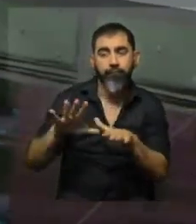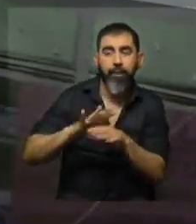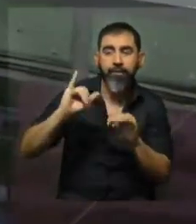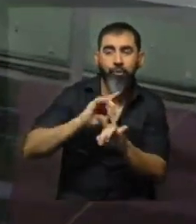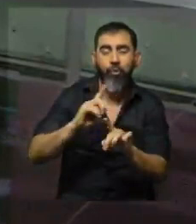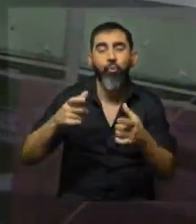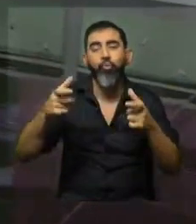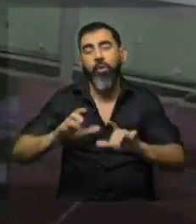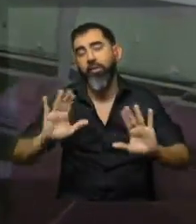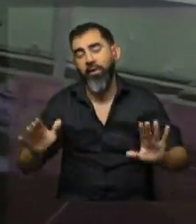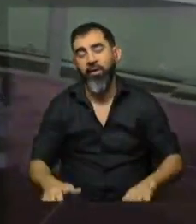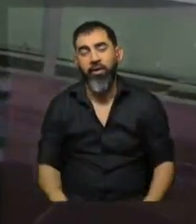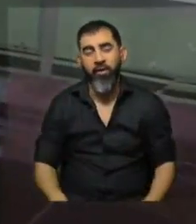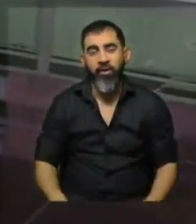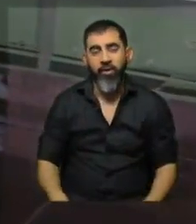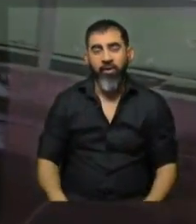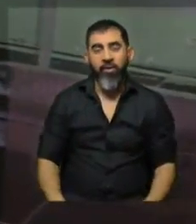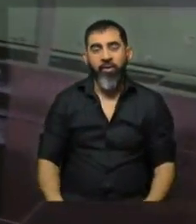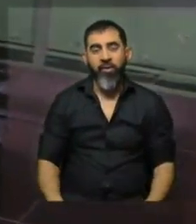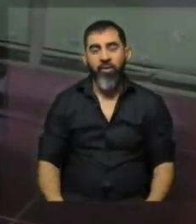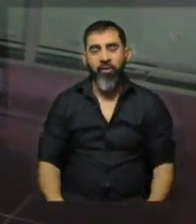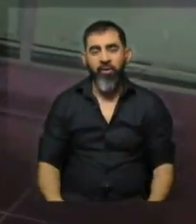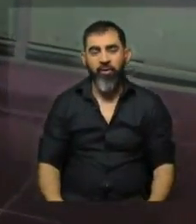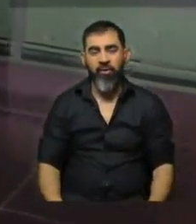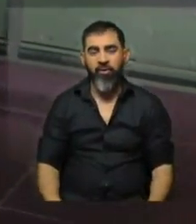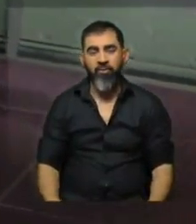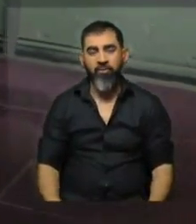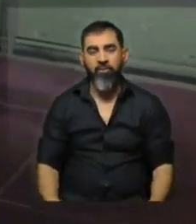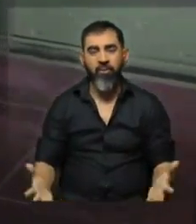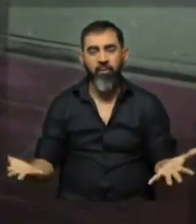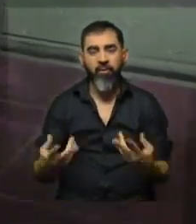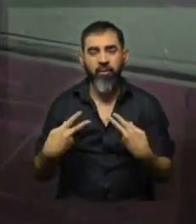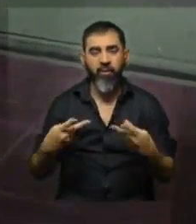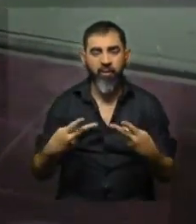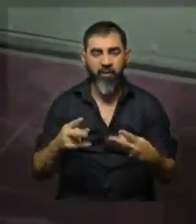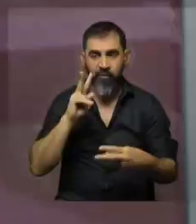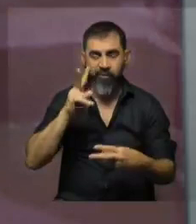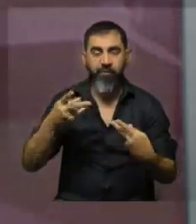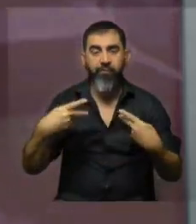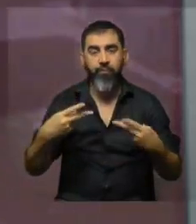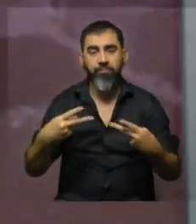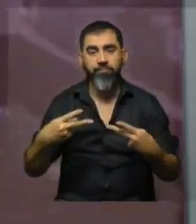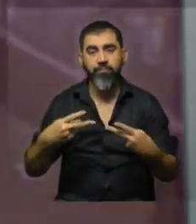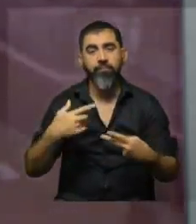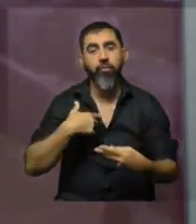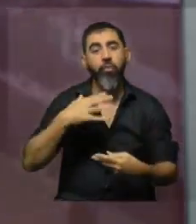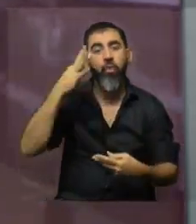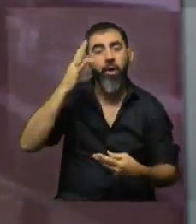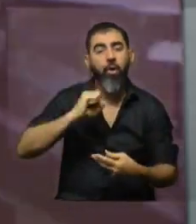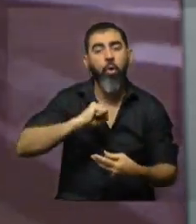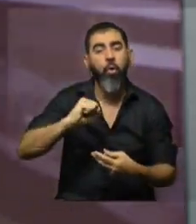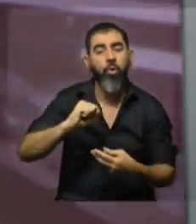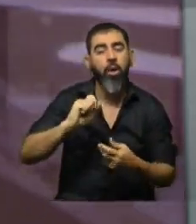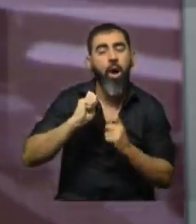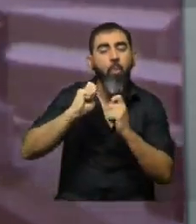es. Bueno, pero me imagino que debe haber un trabajo periodístico atrás, usted dice que no. No, ahora se usa en el fútbol, lo he visto en transmisiones de fútbol, me parece que va a haber un gol más, y